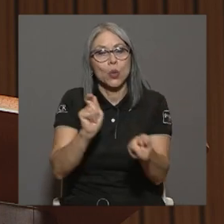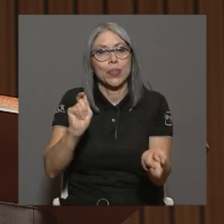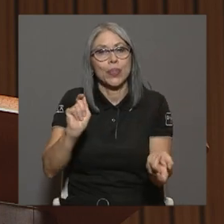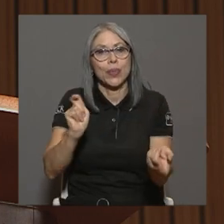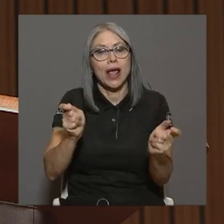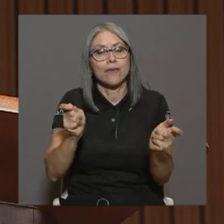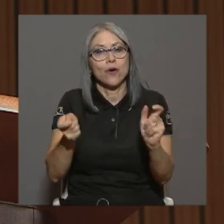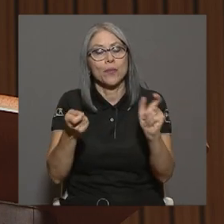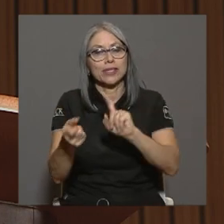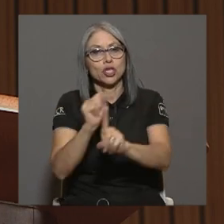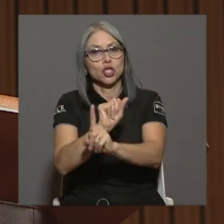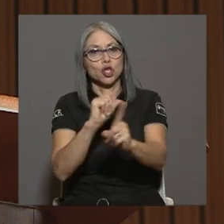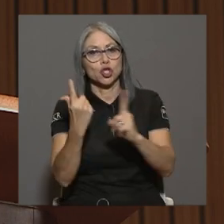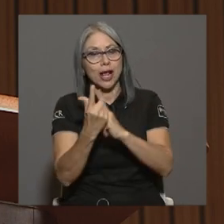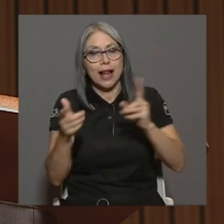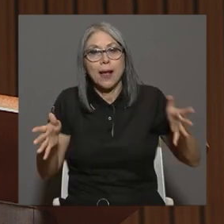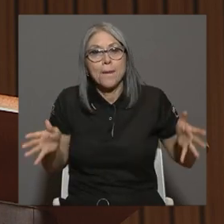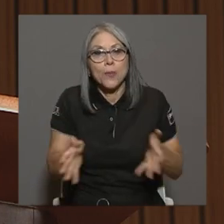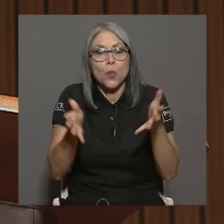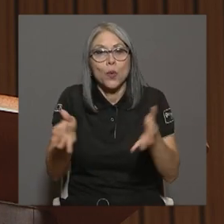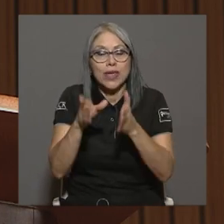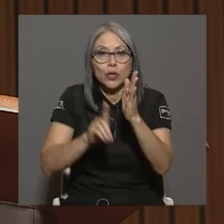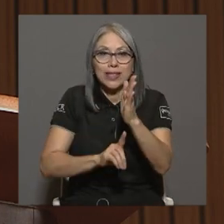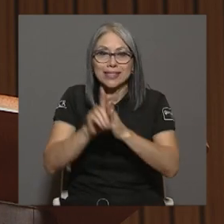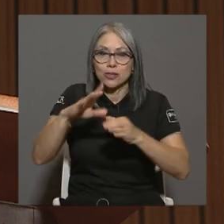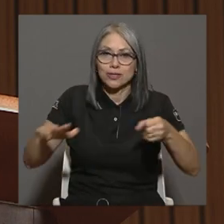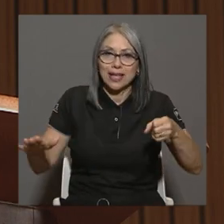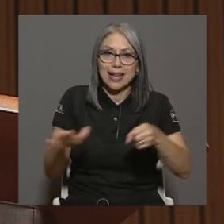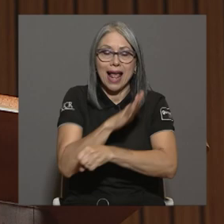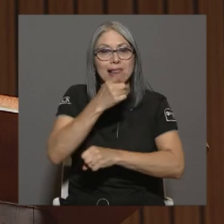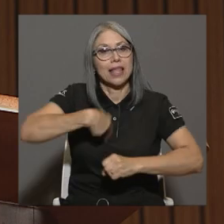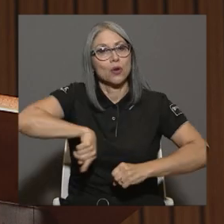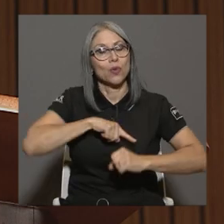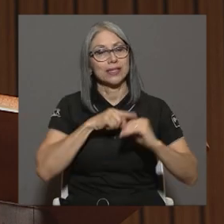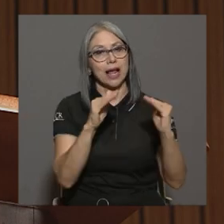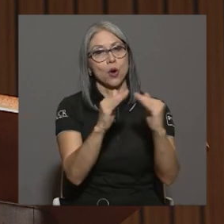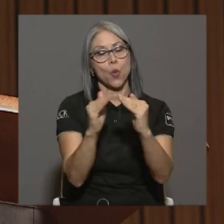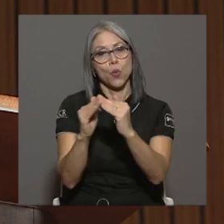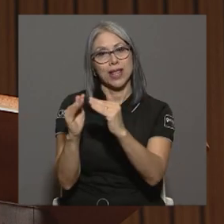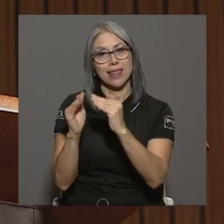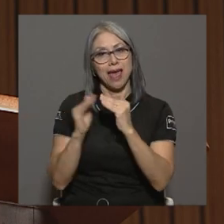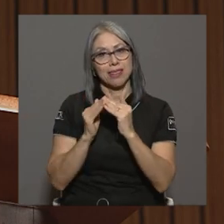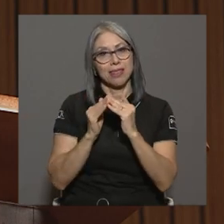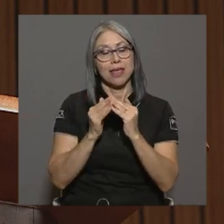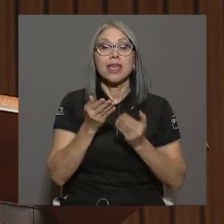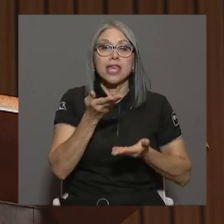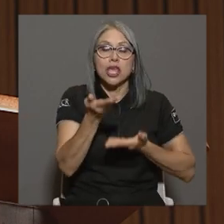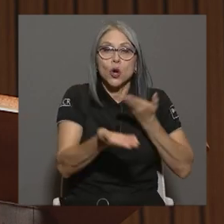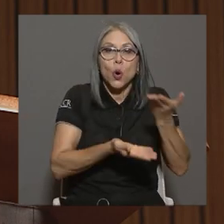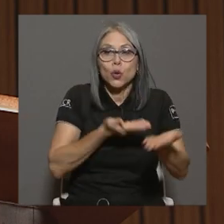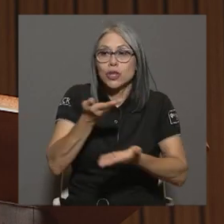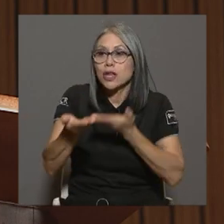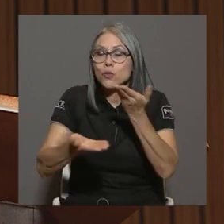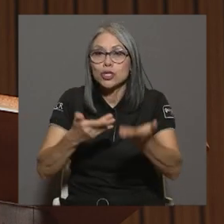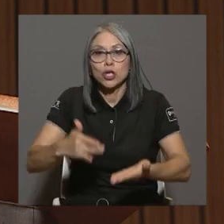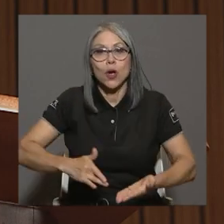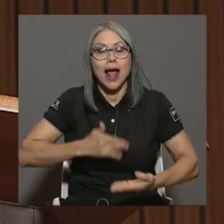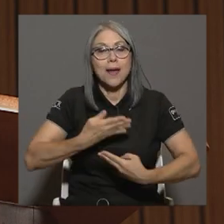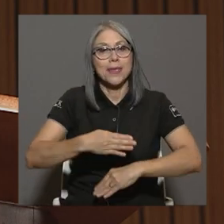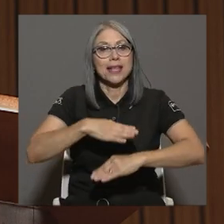social, promoviendo el desarrollo integral de nuestra comunidad y contribuyendo al